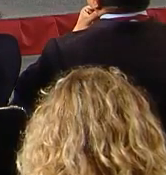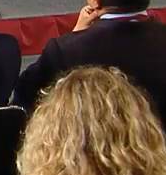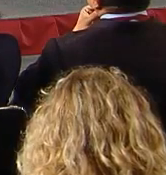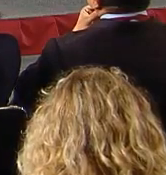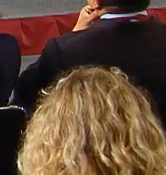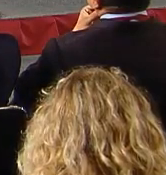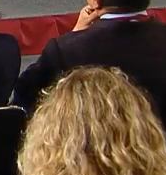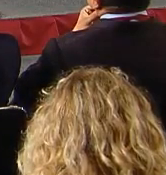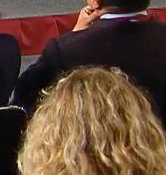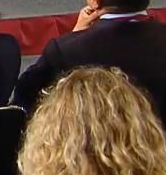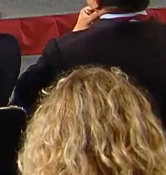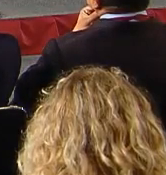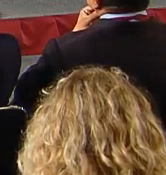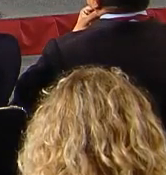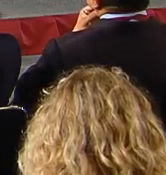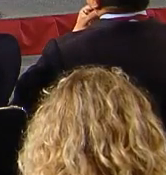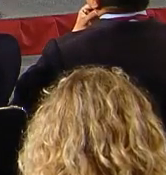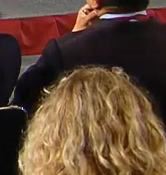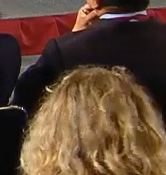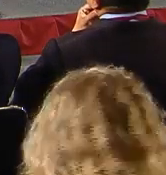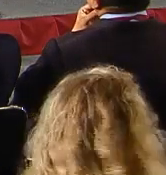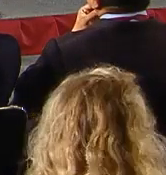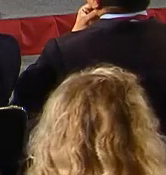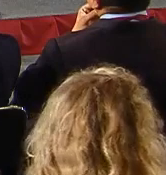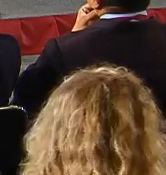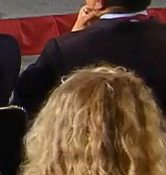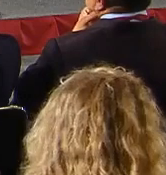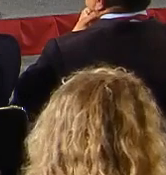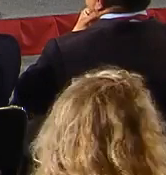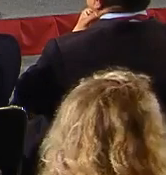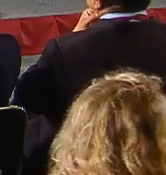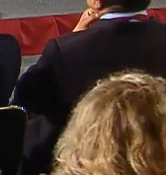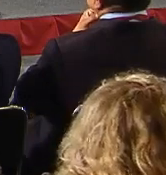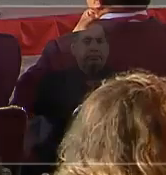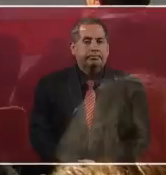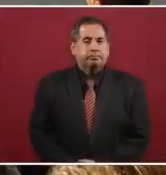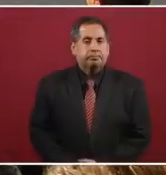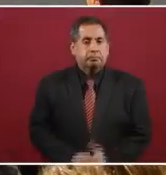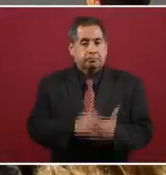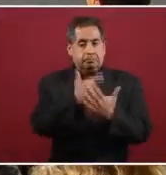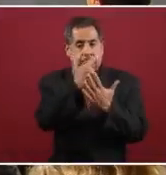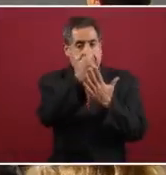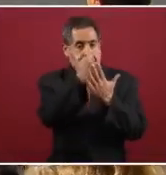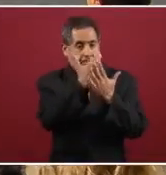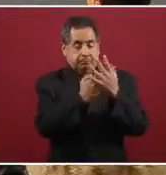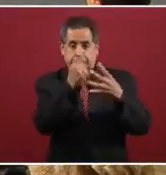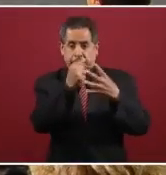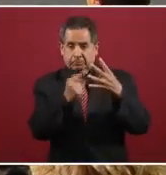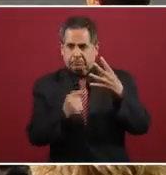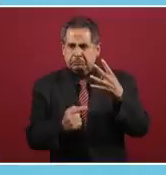y en el medallero estamos bien situados.